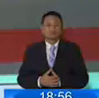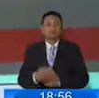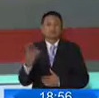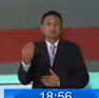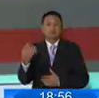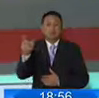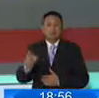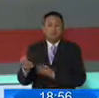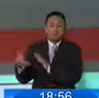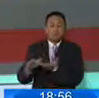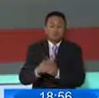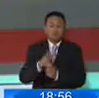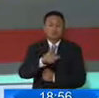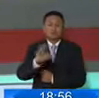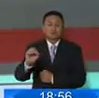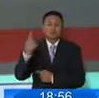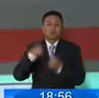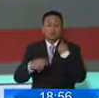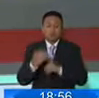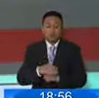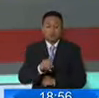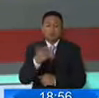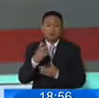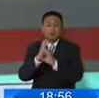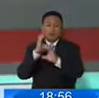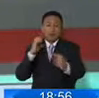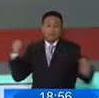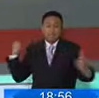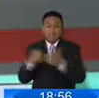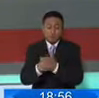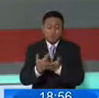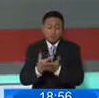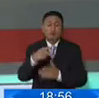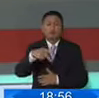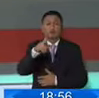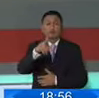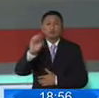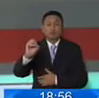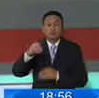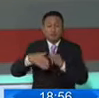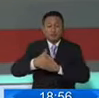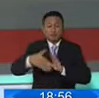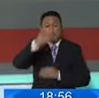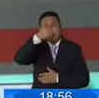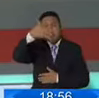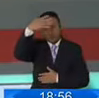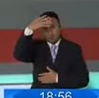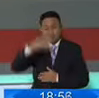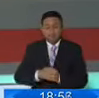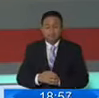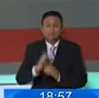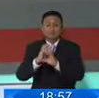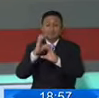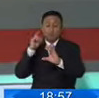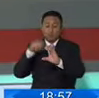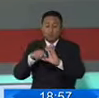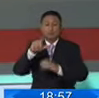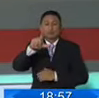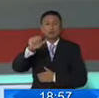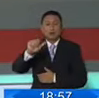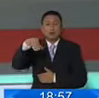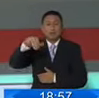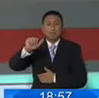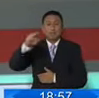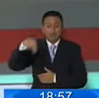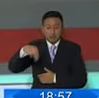14 fallecidos y 30 heridos dejó un accidente de tránsito en el kilómetro 30 de la vía Aloa, Santo Domingo. El bus de la cooperativa La Maná, tras perder